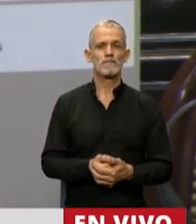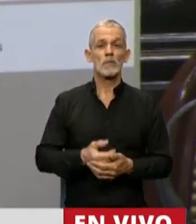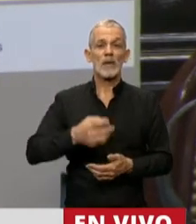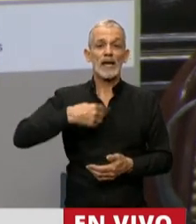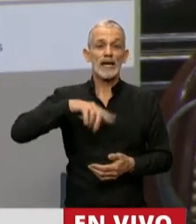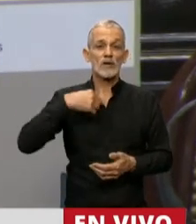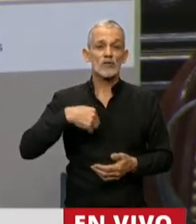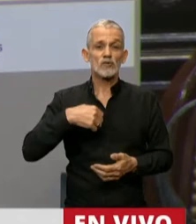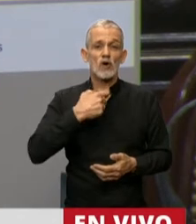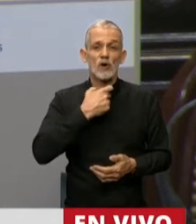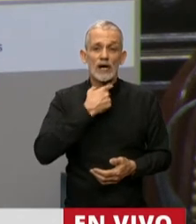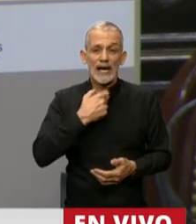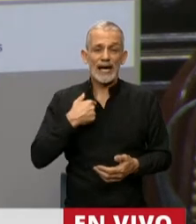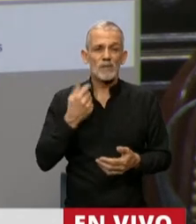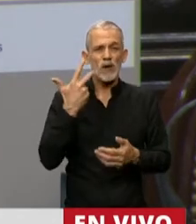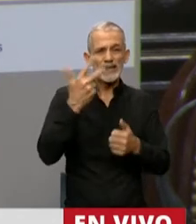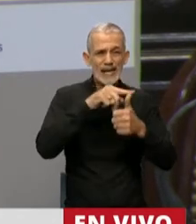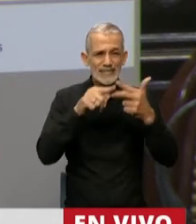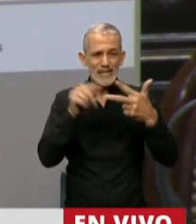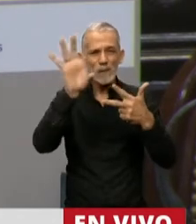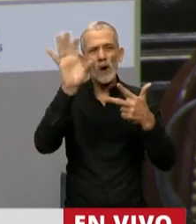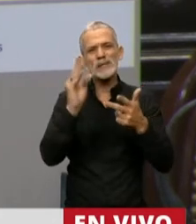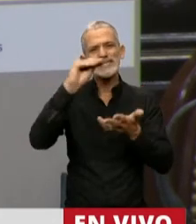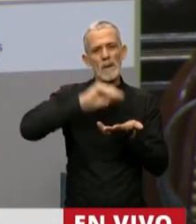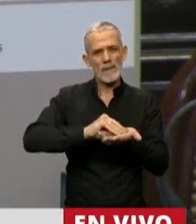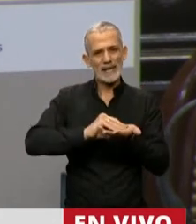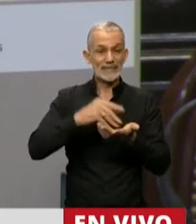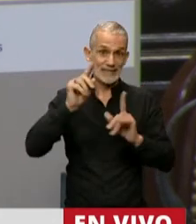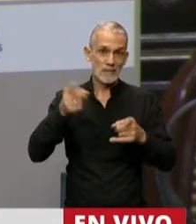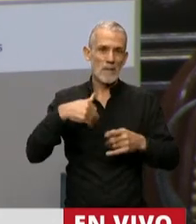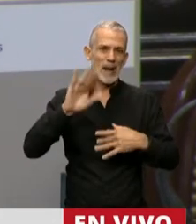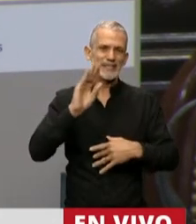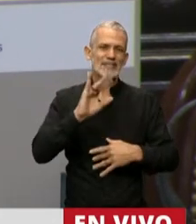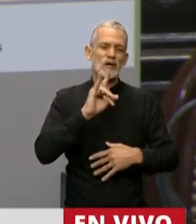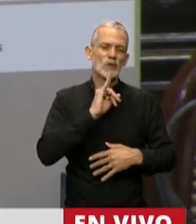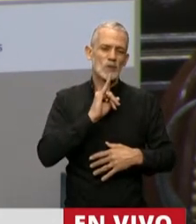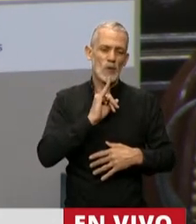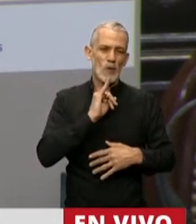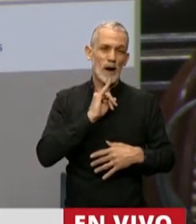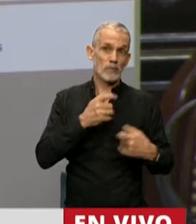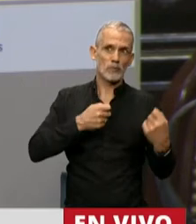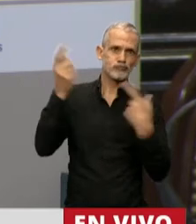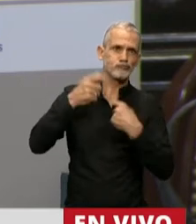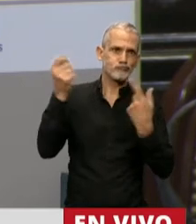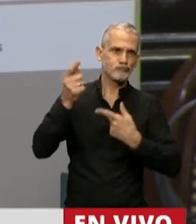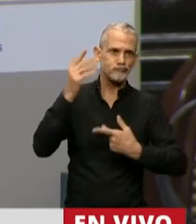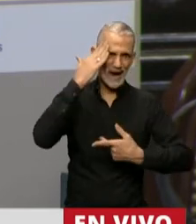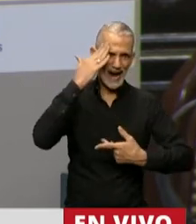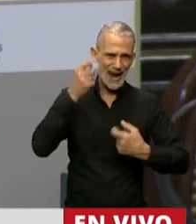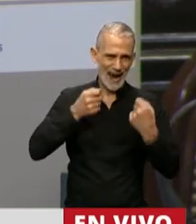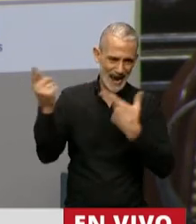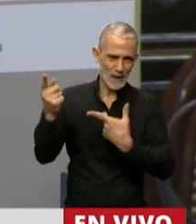podamos incorporar 3 provincias más y fundamentalmente la de Tucumán, que es la principal exportadora a